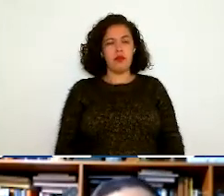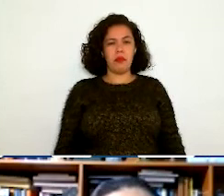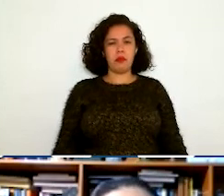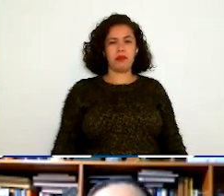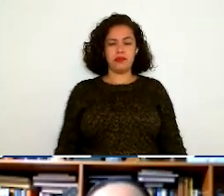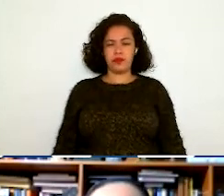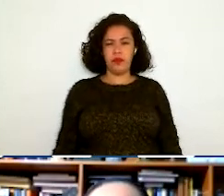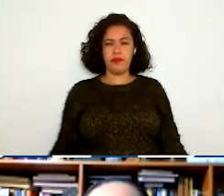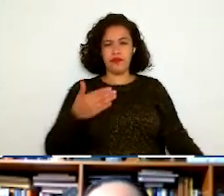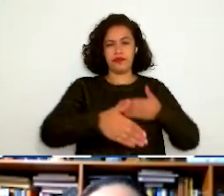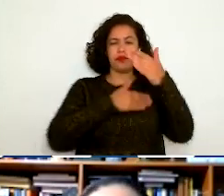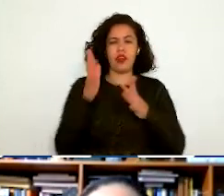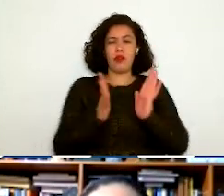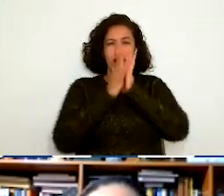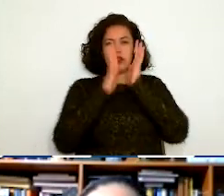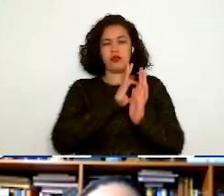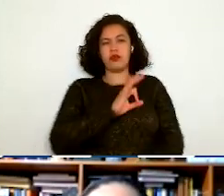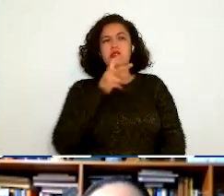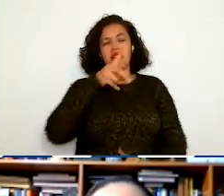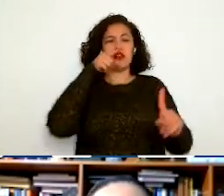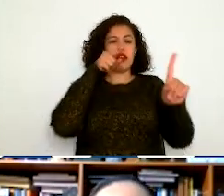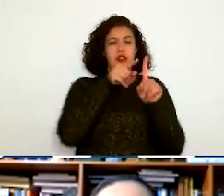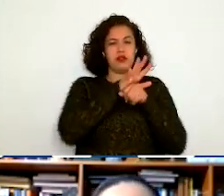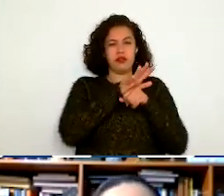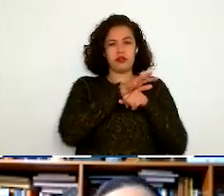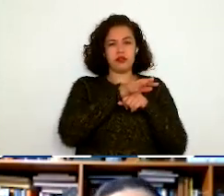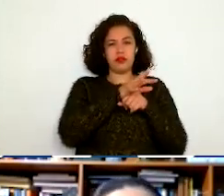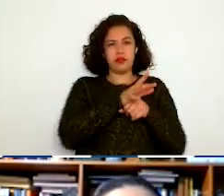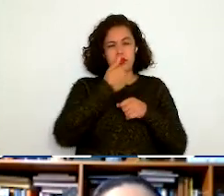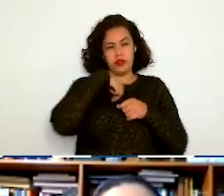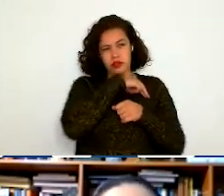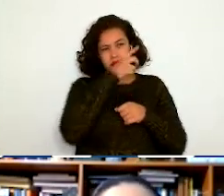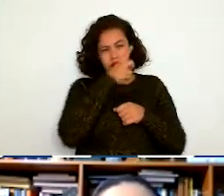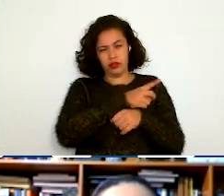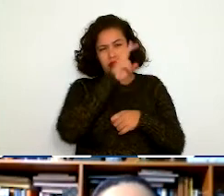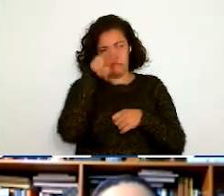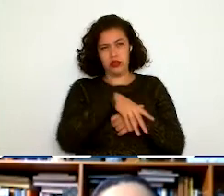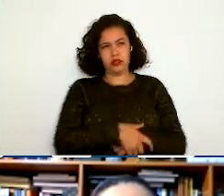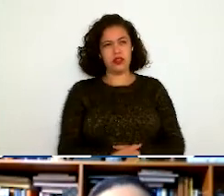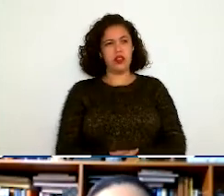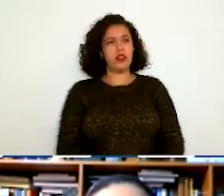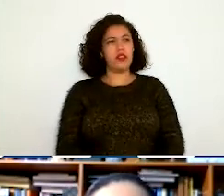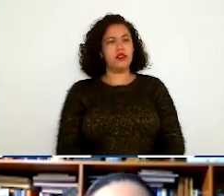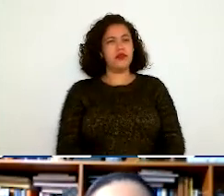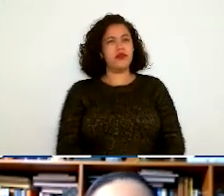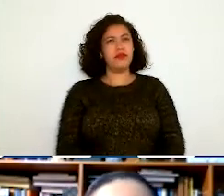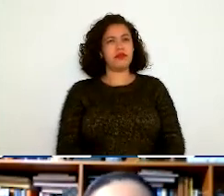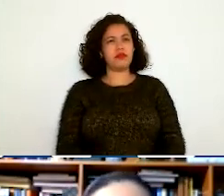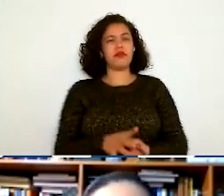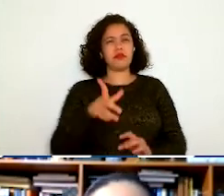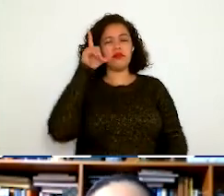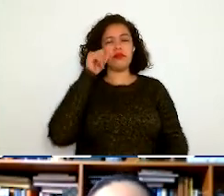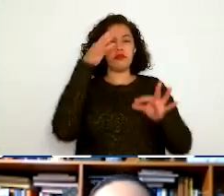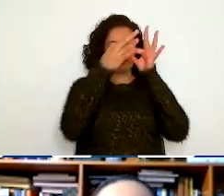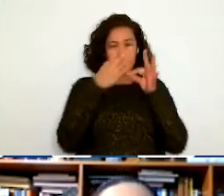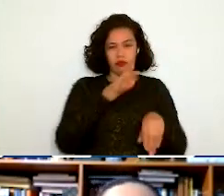este proceso. Por eso la intención es que realmente nosotros denominemos, ¿sí? Y lo veremos el día de mañana más